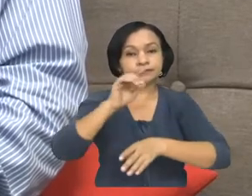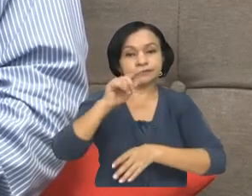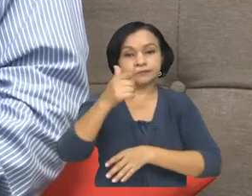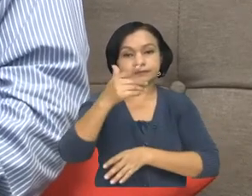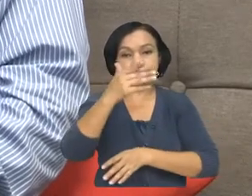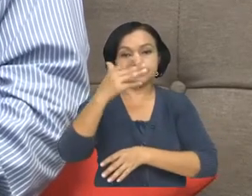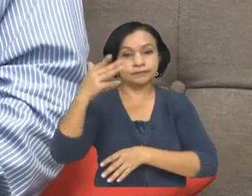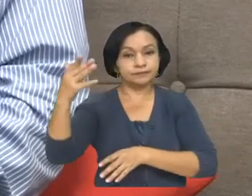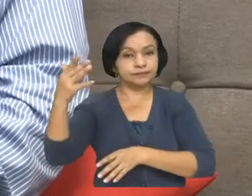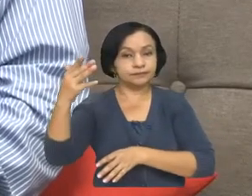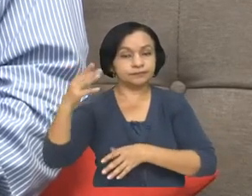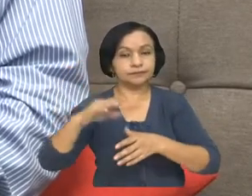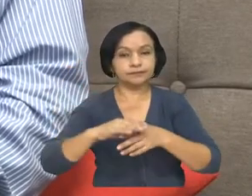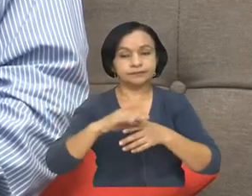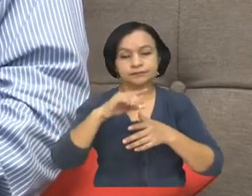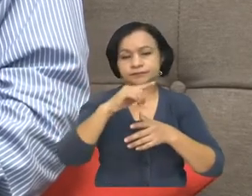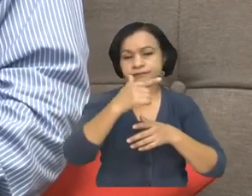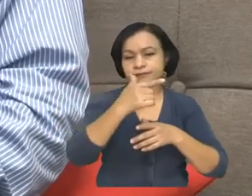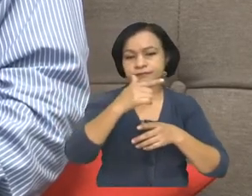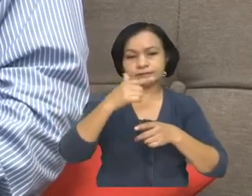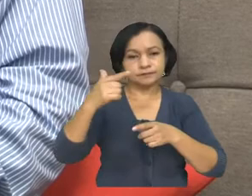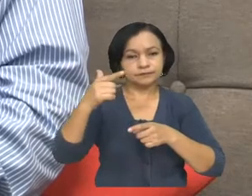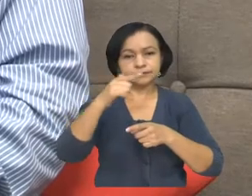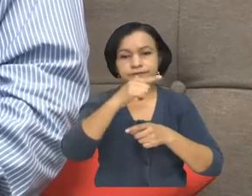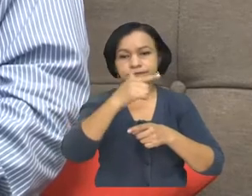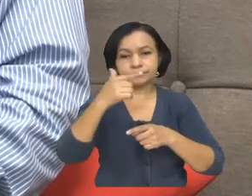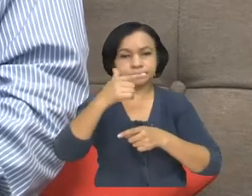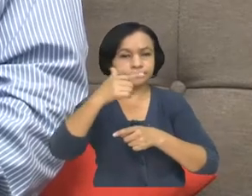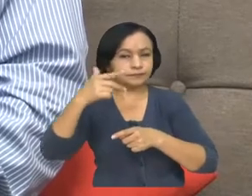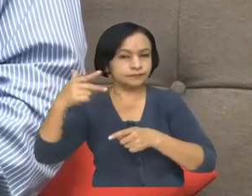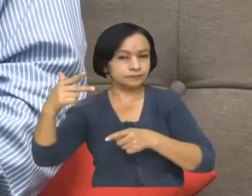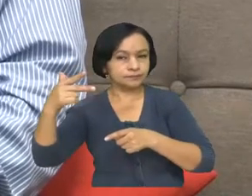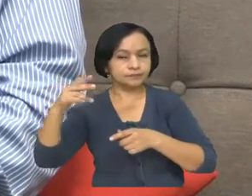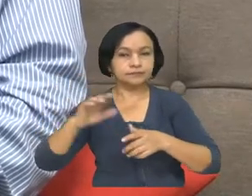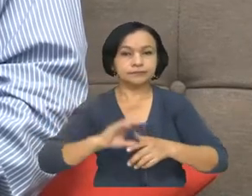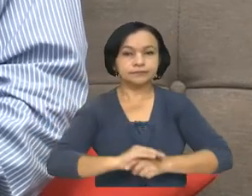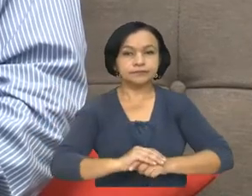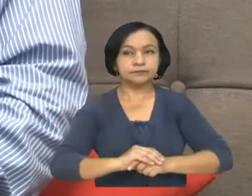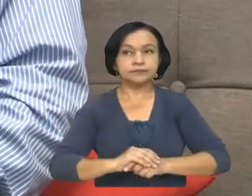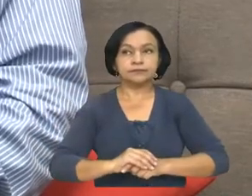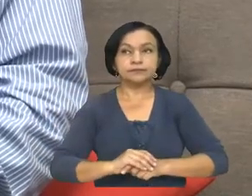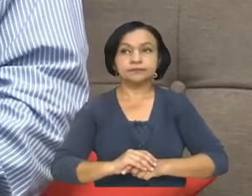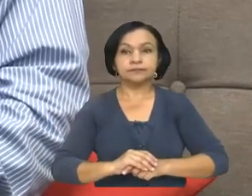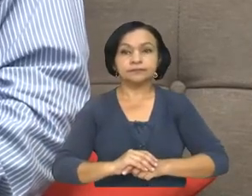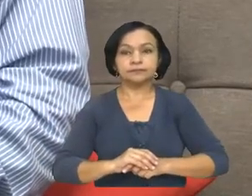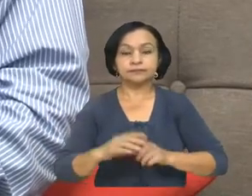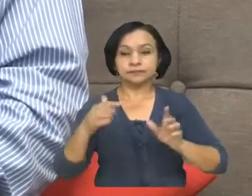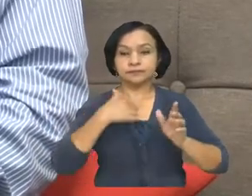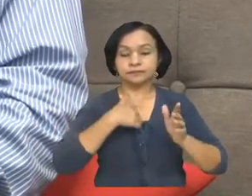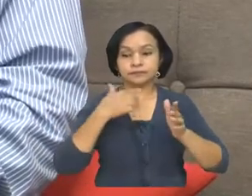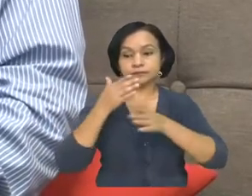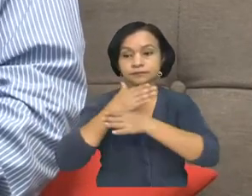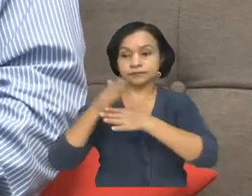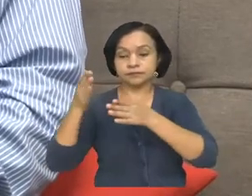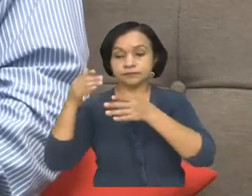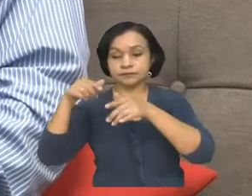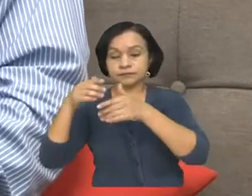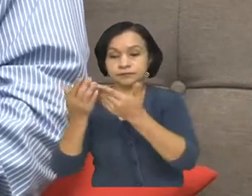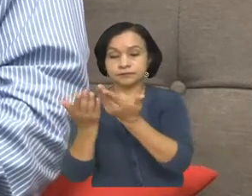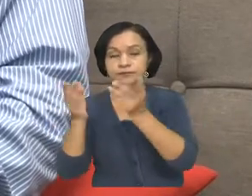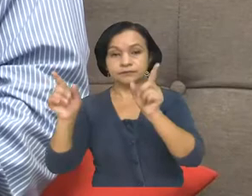estoy hablando 77, 78. Y aún hay, yo estudiando música también aquí en la colonia